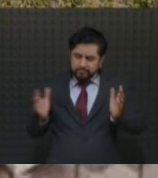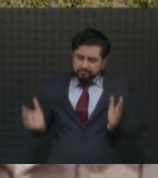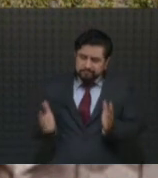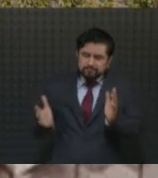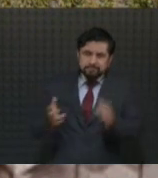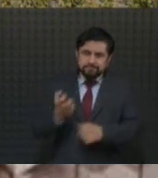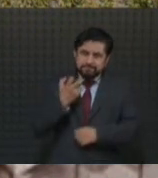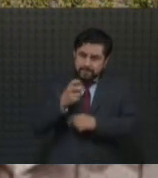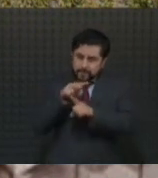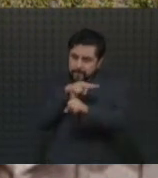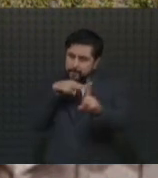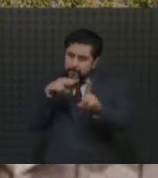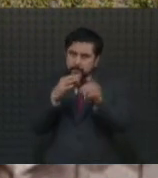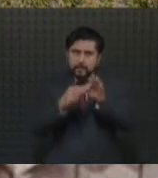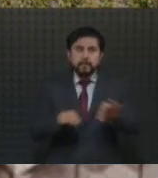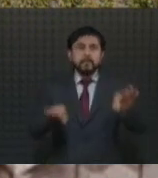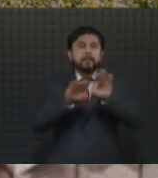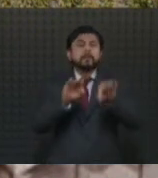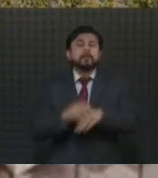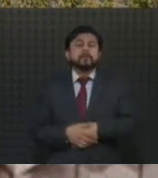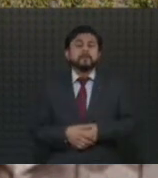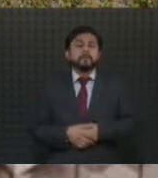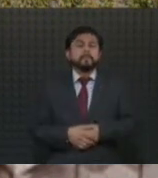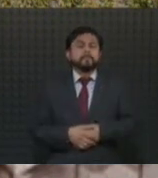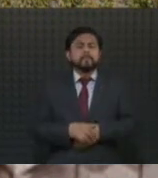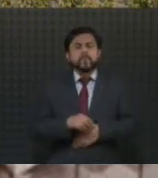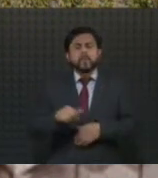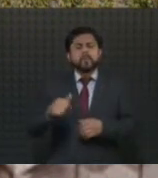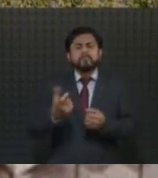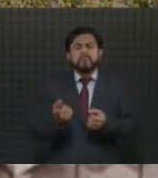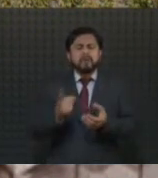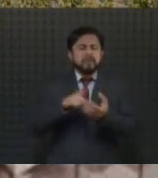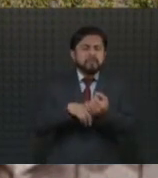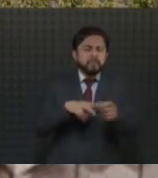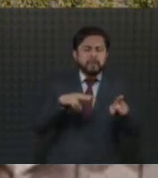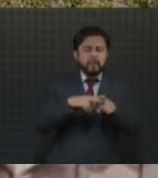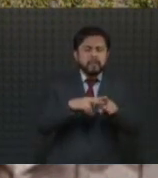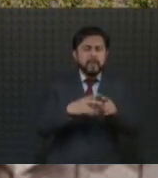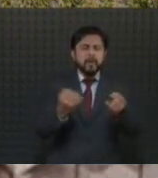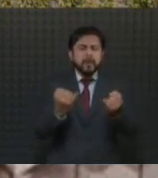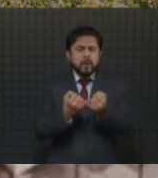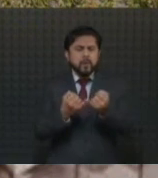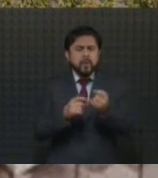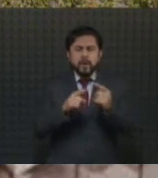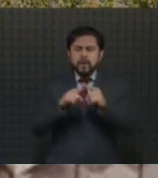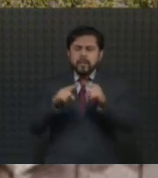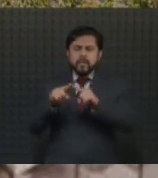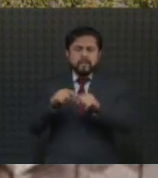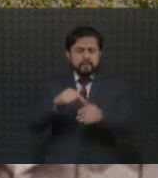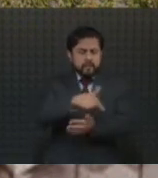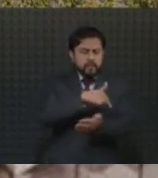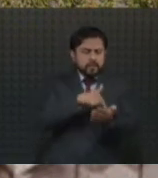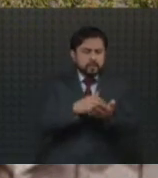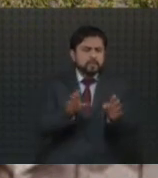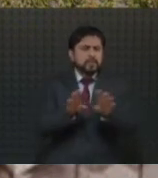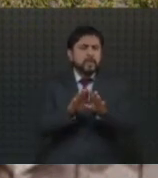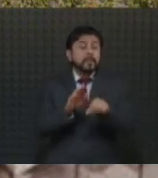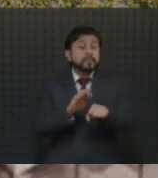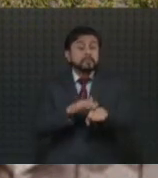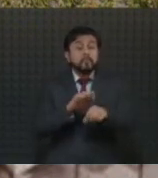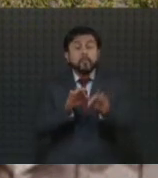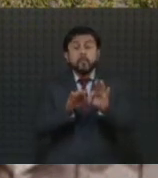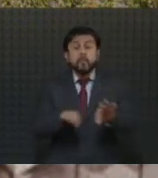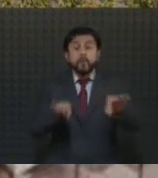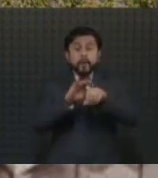esta visión. Diferentes terrazas que se intervinieron. Aquí el lenguaje arquitectónico de la